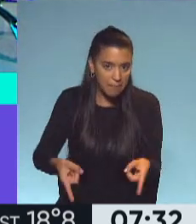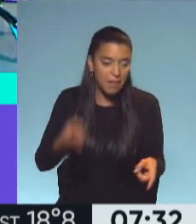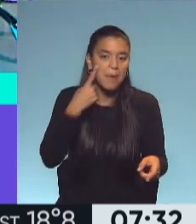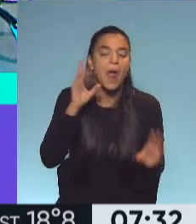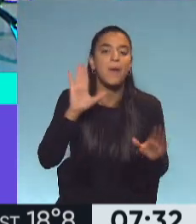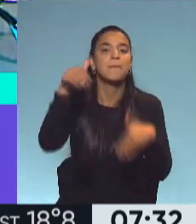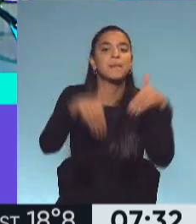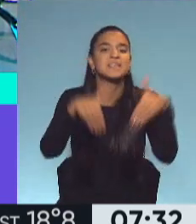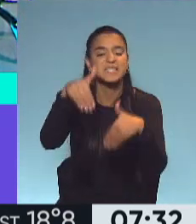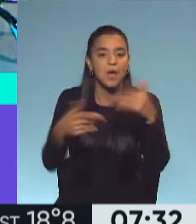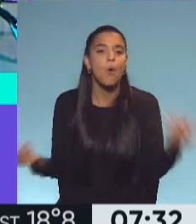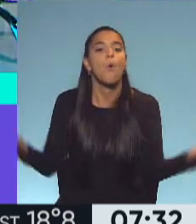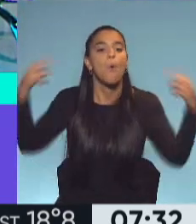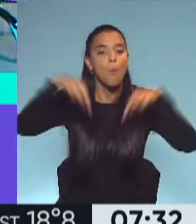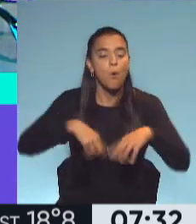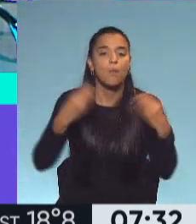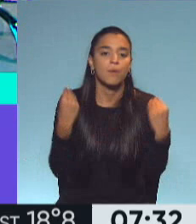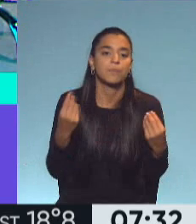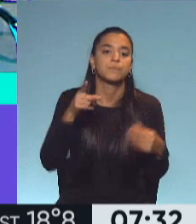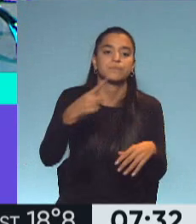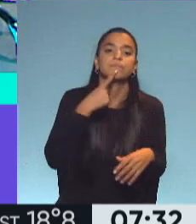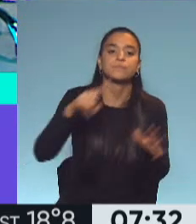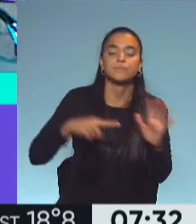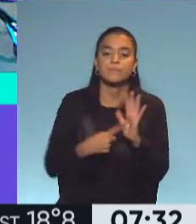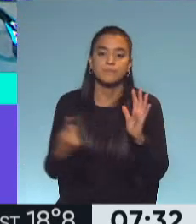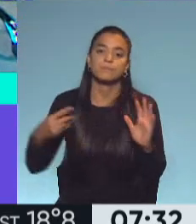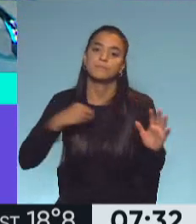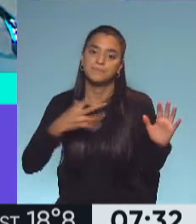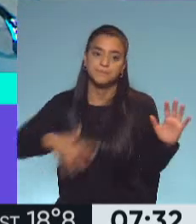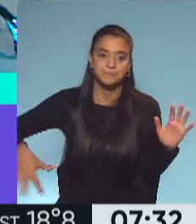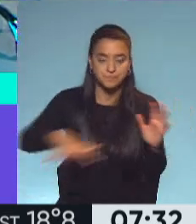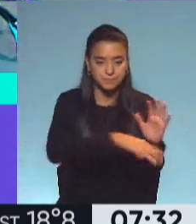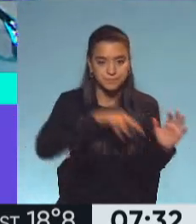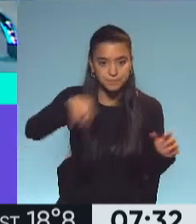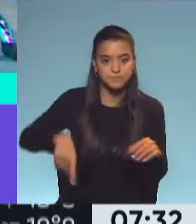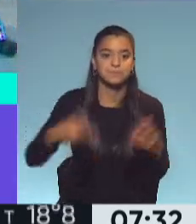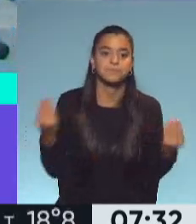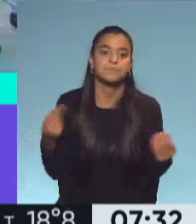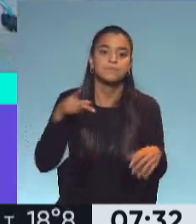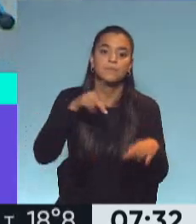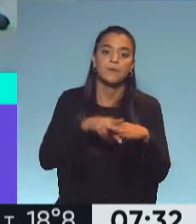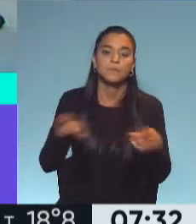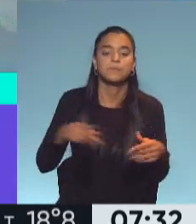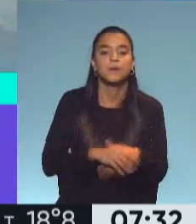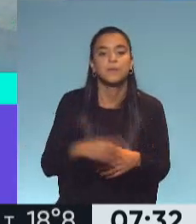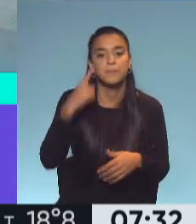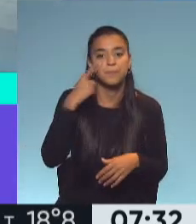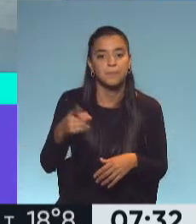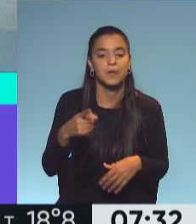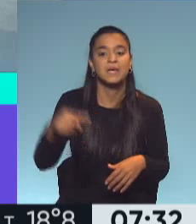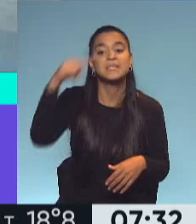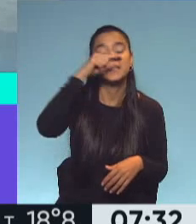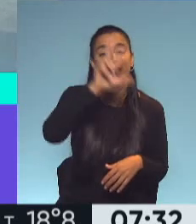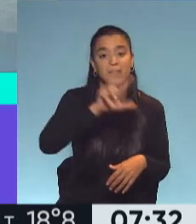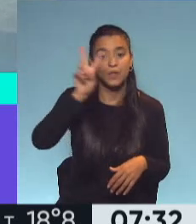la presencialidad regrese a los partidos bonaerenses del AMBA, donde está interrumpida y se la ha cambiado por la virtualidad. Mirá la hora, son